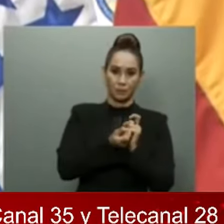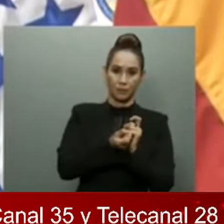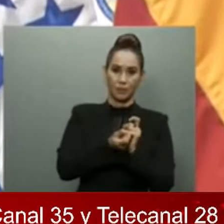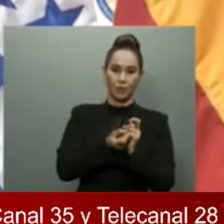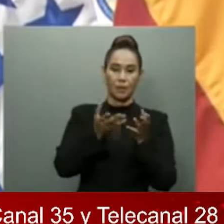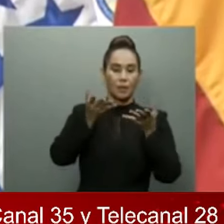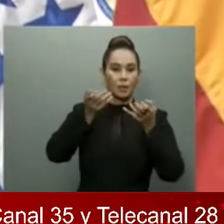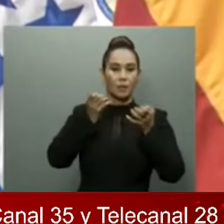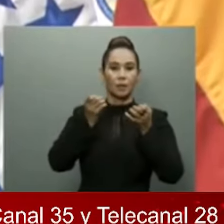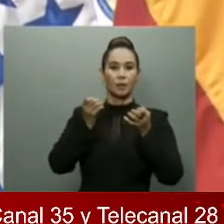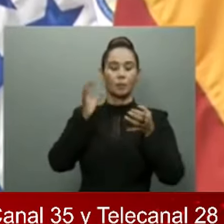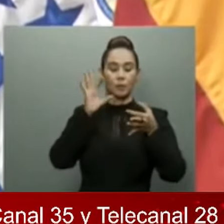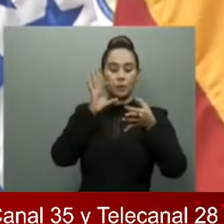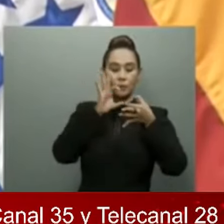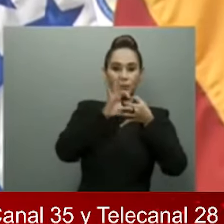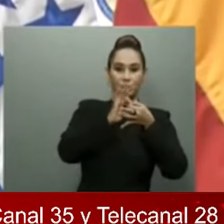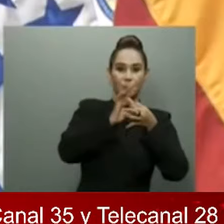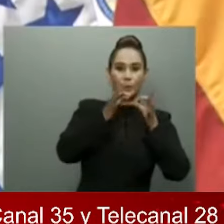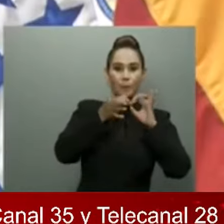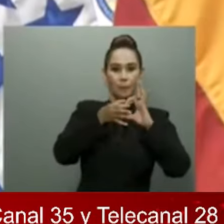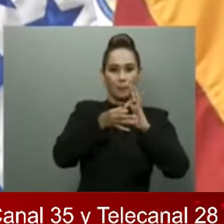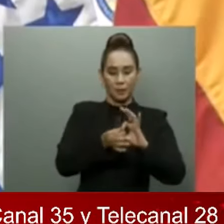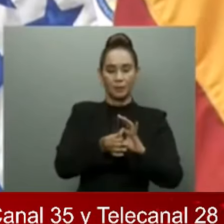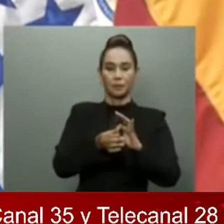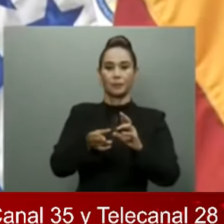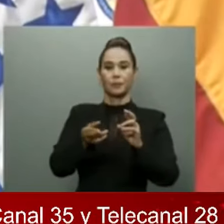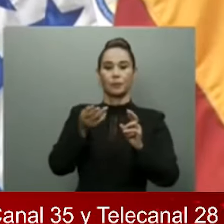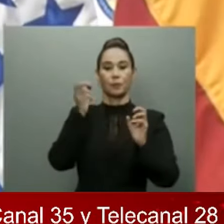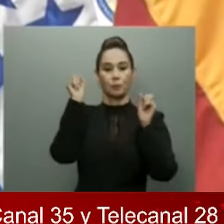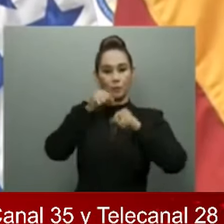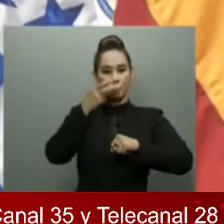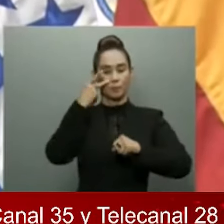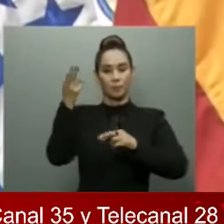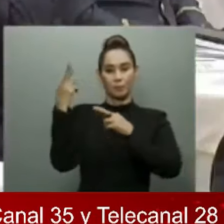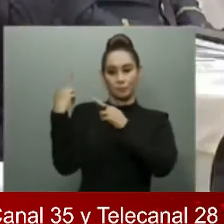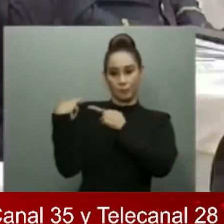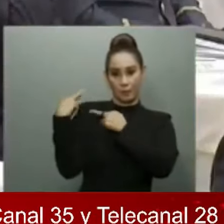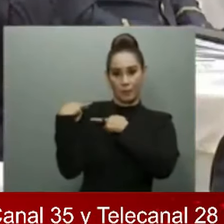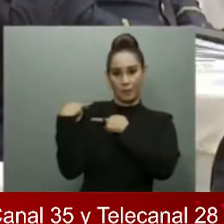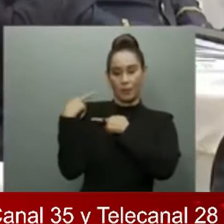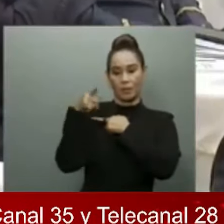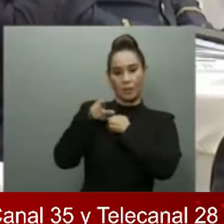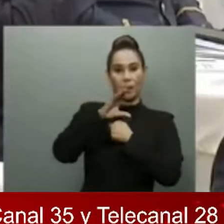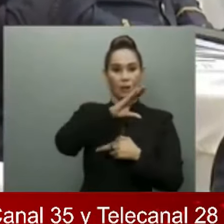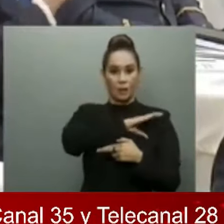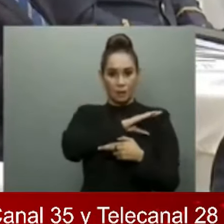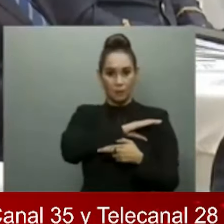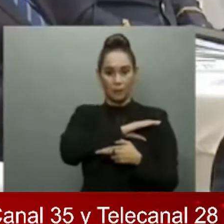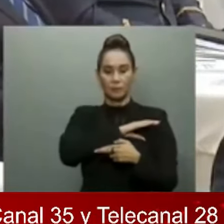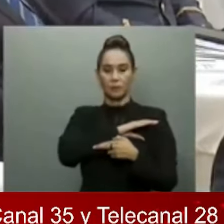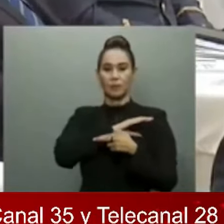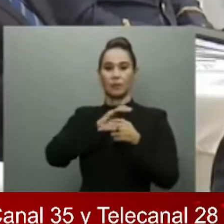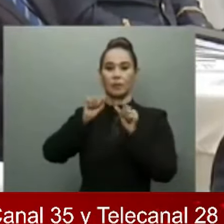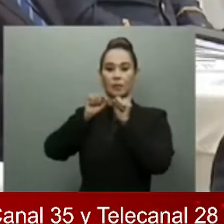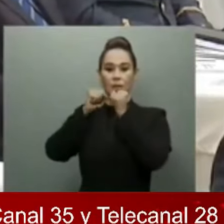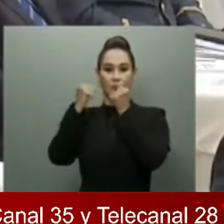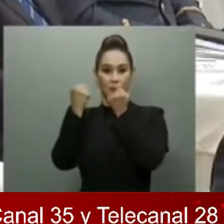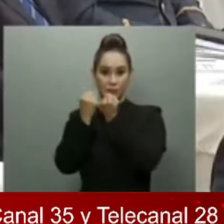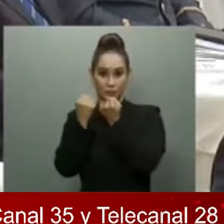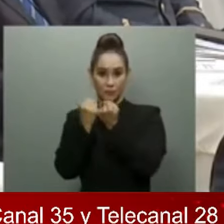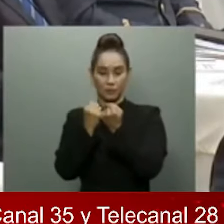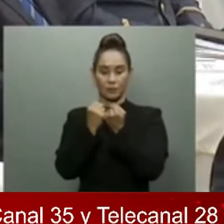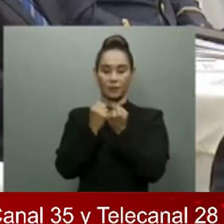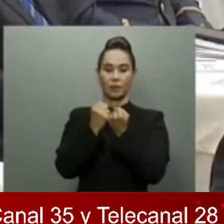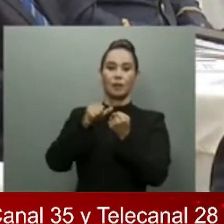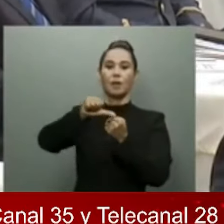que posibiliten promover la corresponsabilidad entre la policía, los ciudadanos y